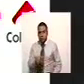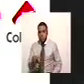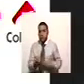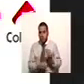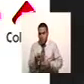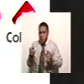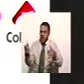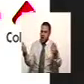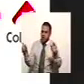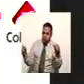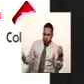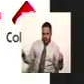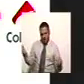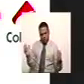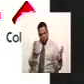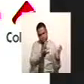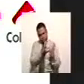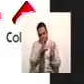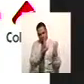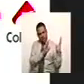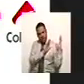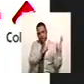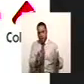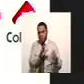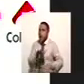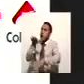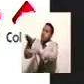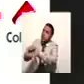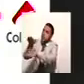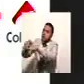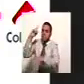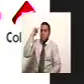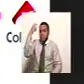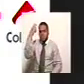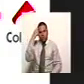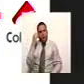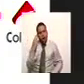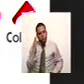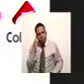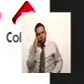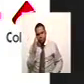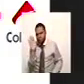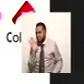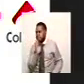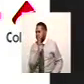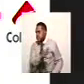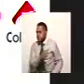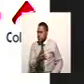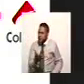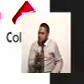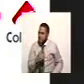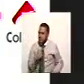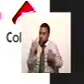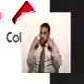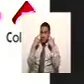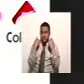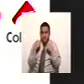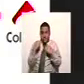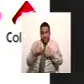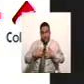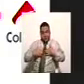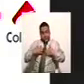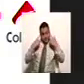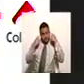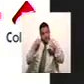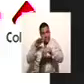estaban viendo afectados, decidió atender el llamado. Y hay algo que a mí me preocupa, señor